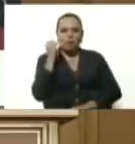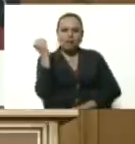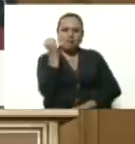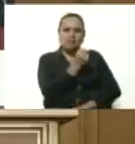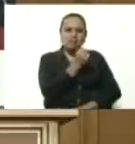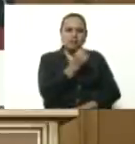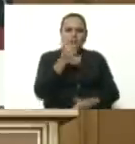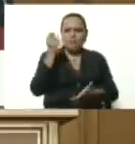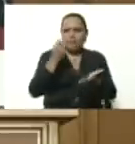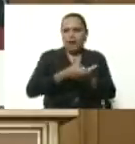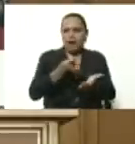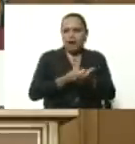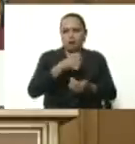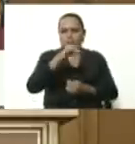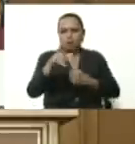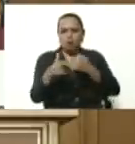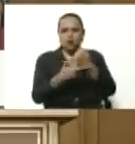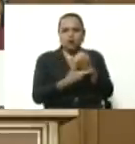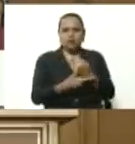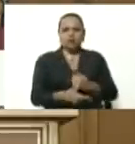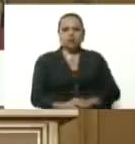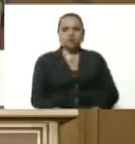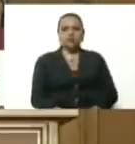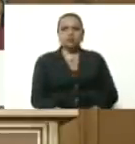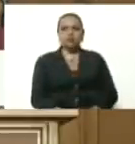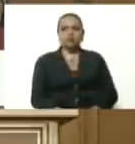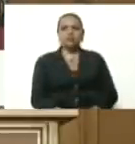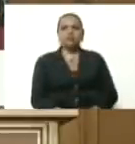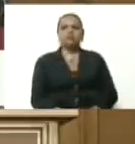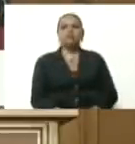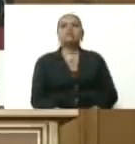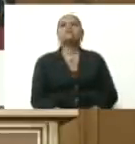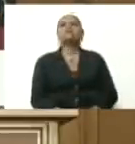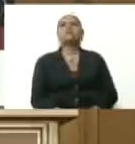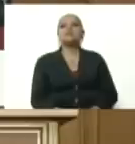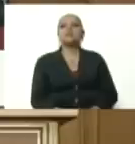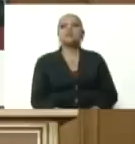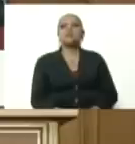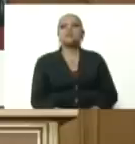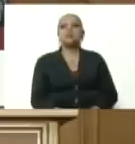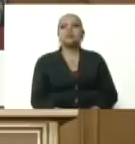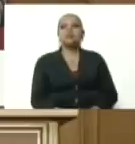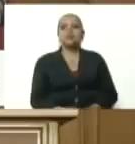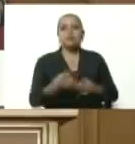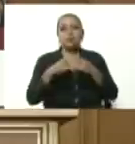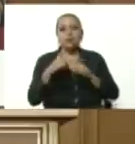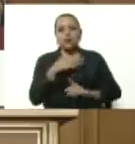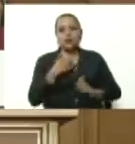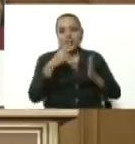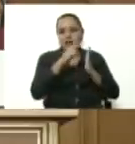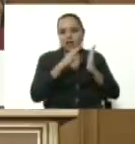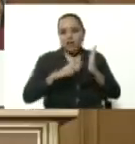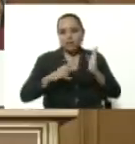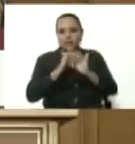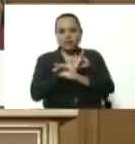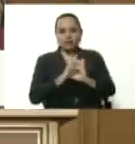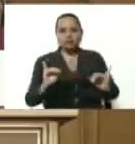Guaidó, de Silvercorp. Pero yo solamente les quiero leer esto, compañeros, para